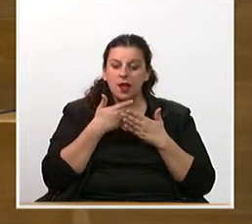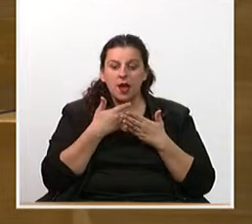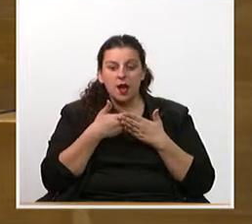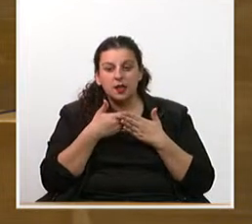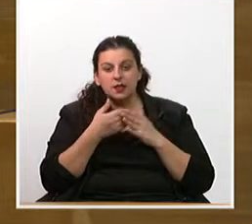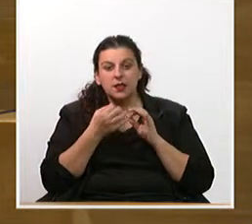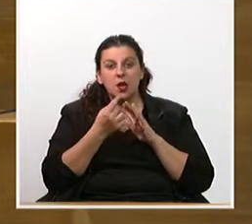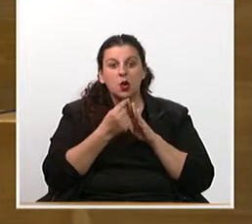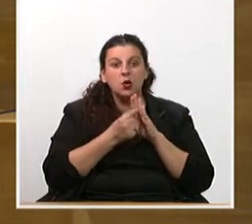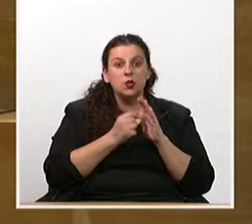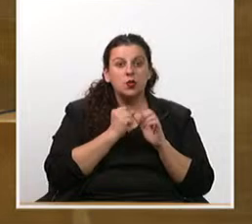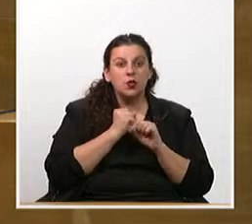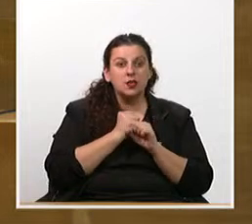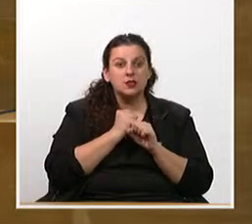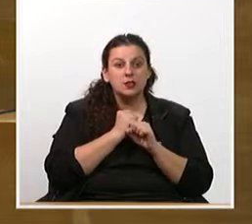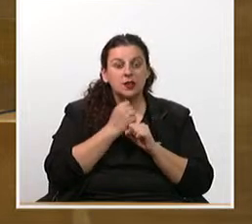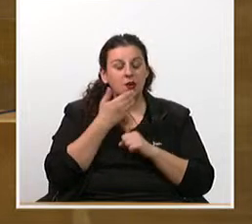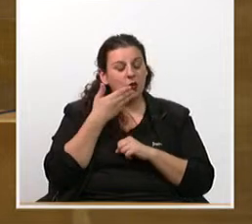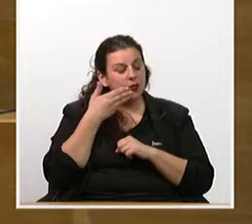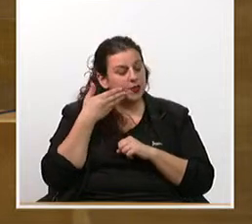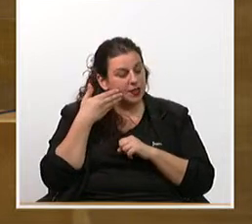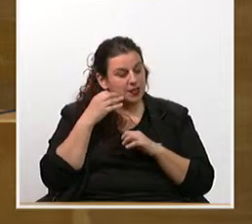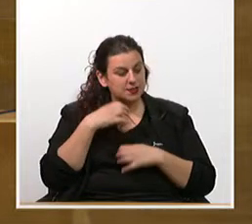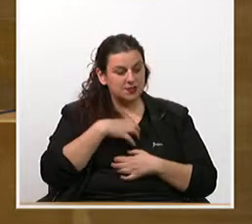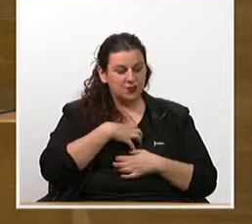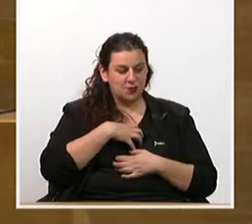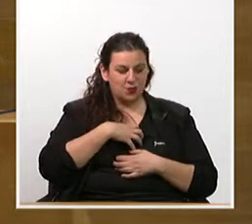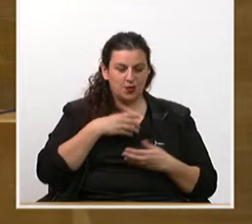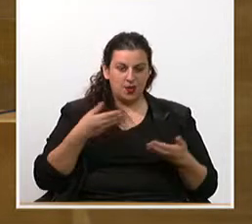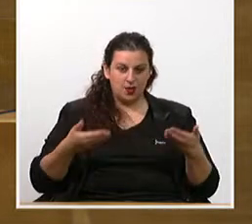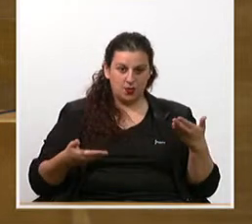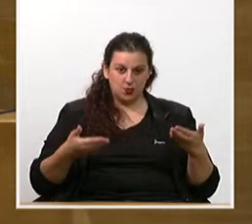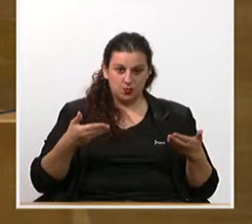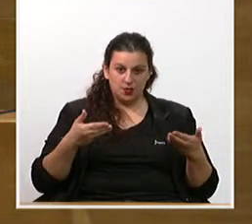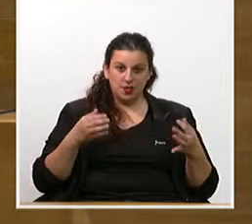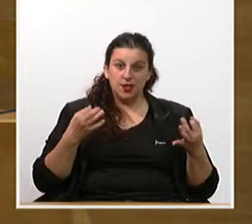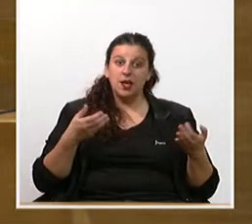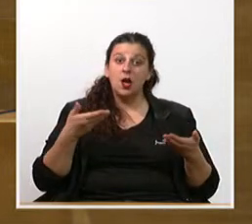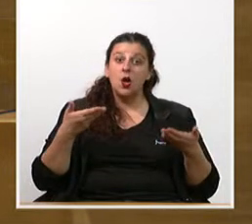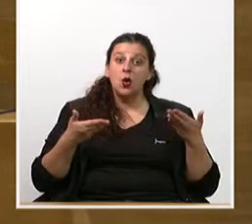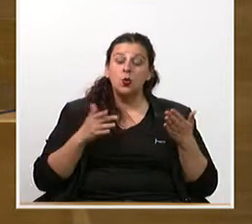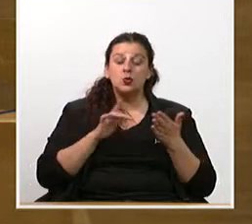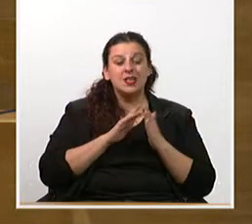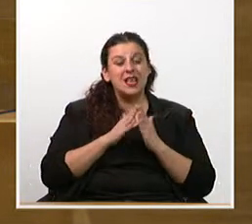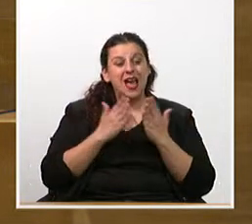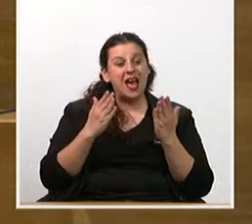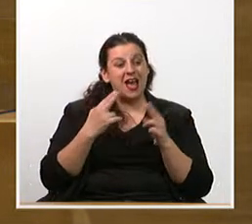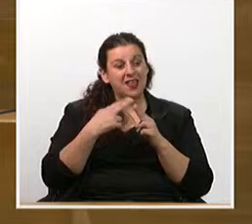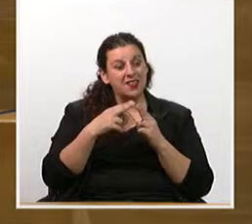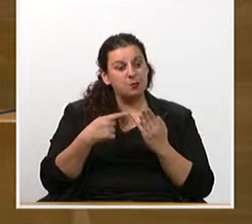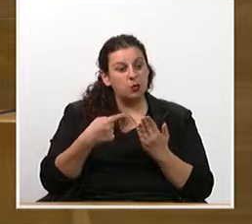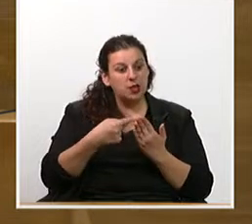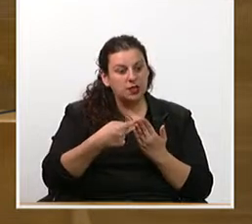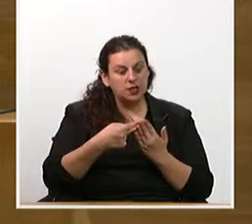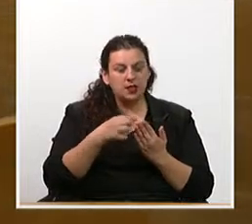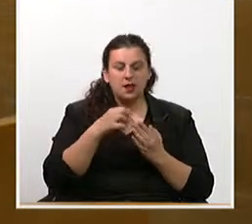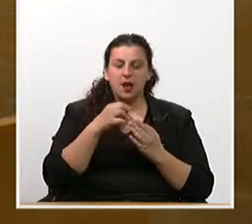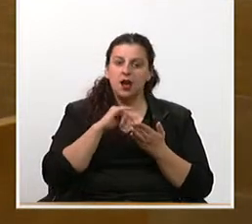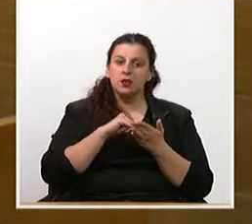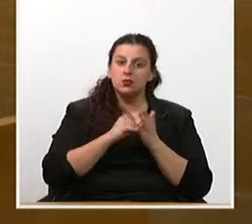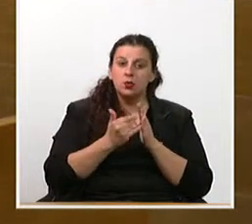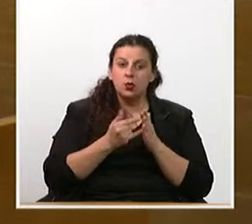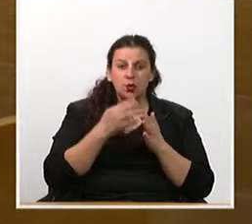trabajo dignas al funcionariado de Justicia poner justicia en la agenda política y ofrecer soluciones reales a este